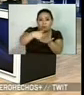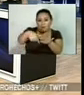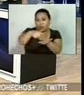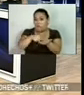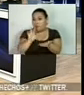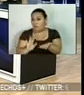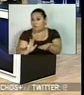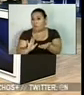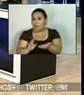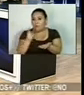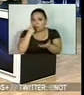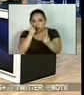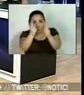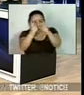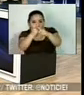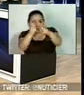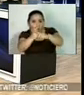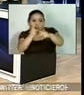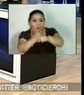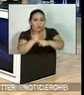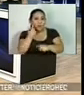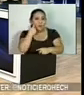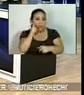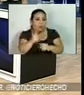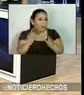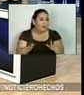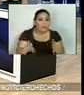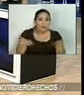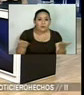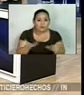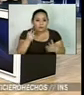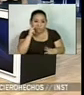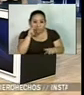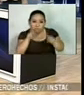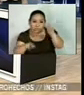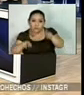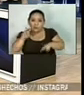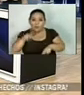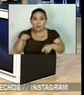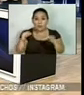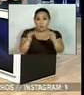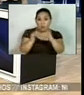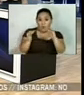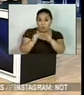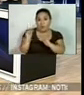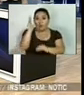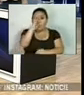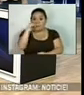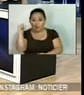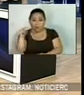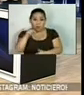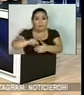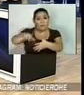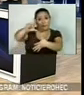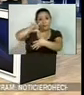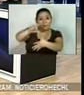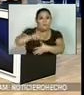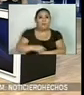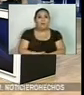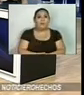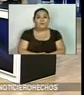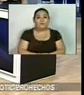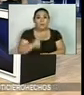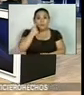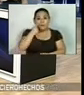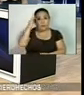y vemos cómo cambia la situación y cómo encontramos también identificación en algunos países de la región latinoamericana. Así es,